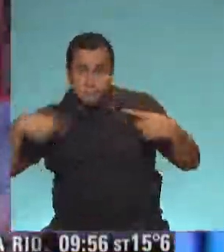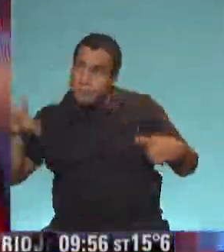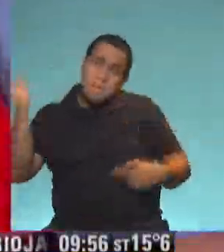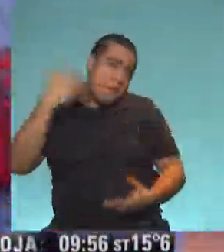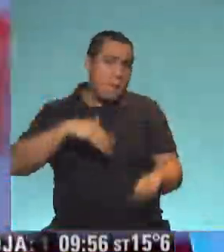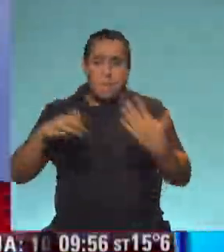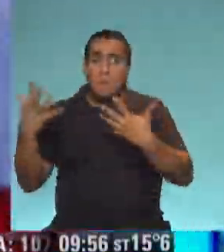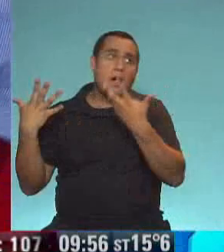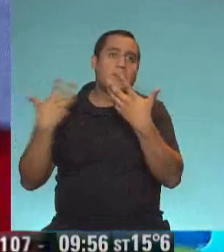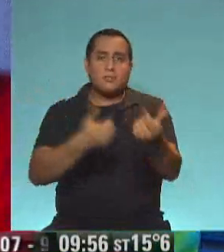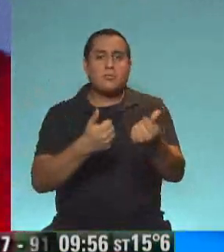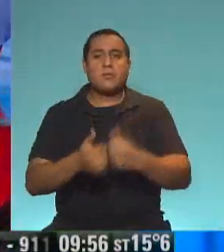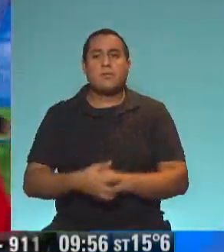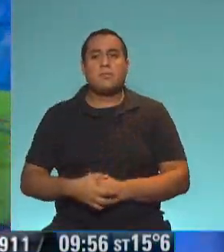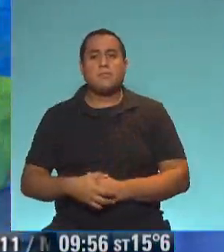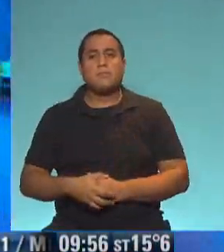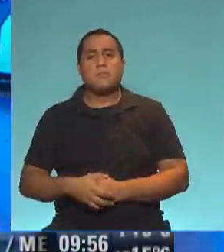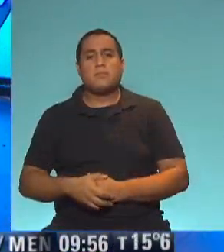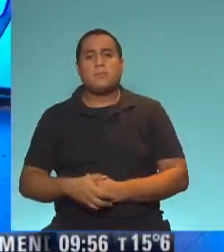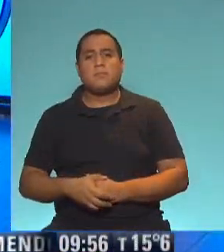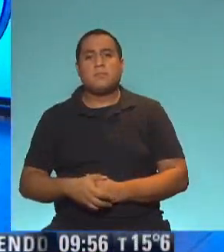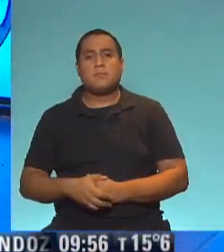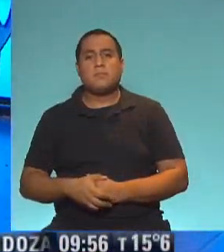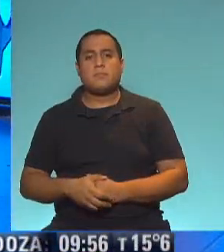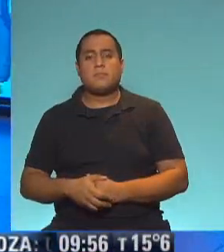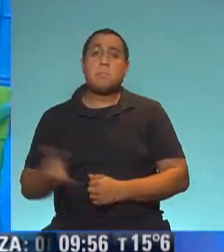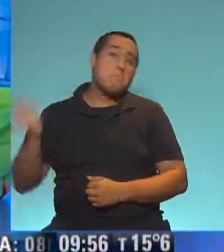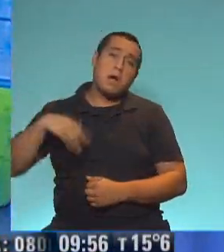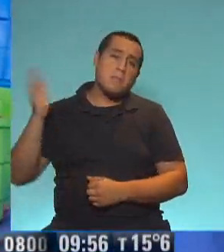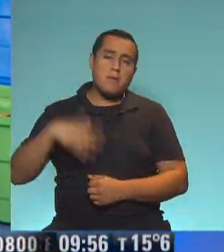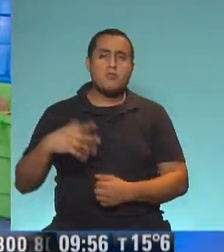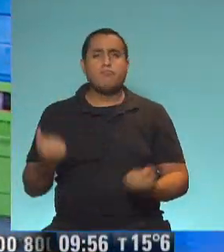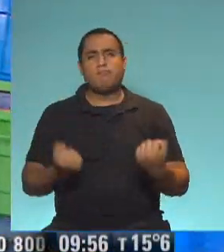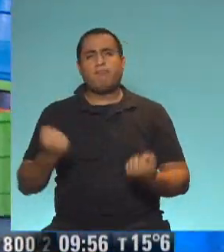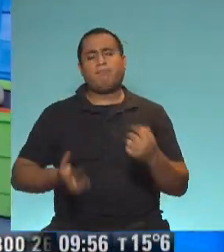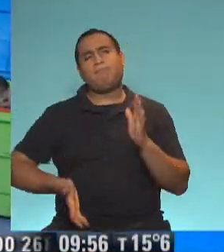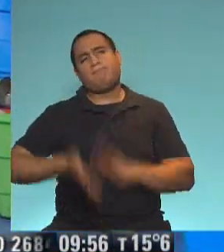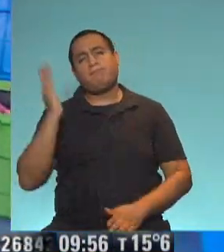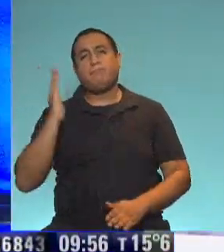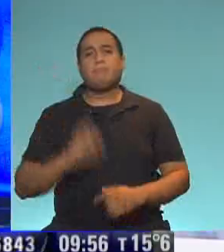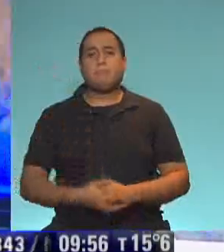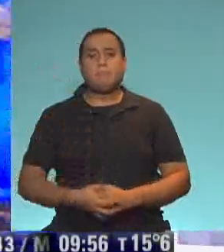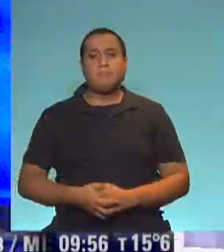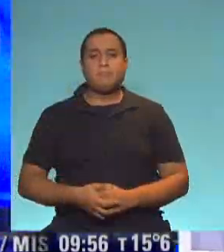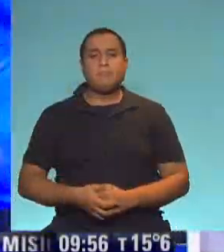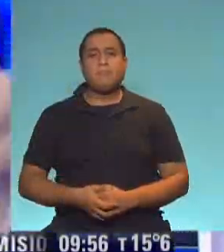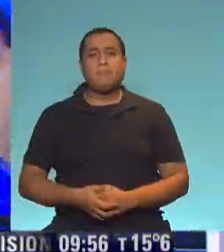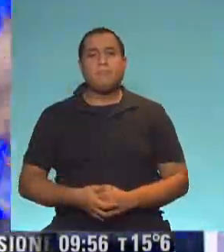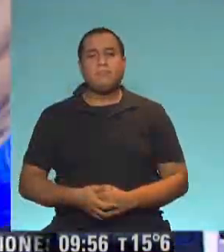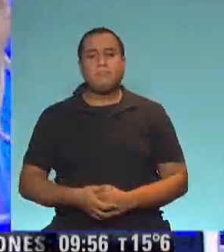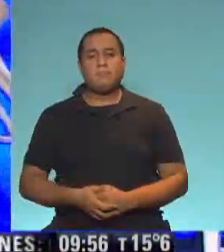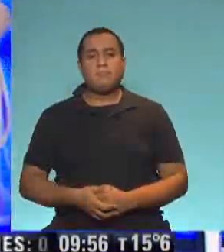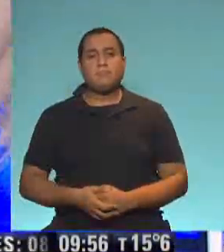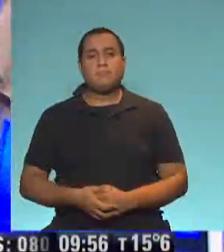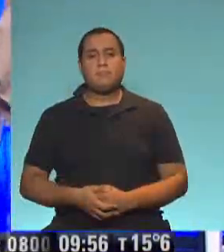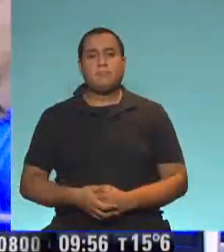Vengan. Ahí está. Espera que suene el teléfono. Sí. Vamos, vamos. Ahí está. A toda velocidad. ¡Vini!